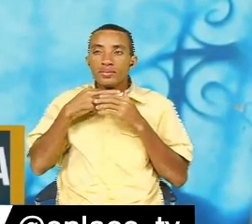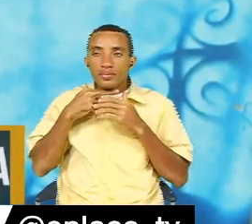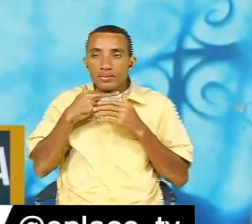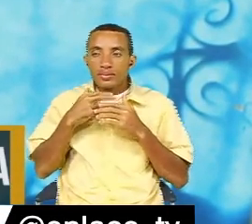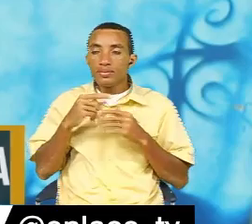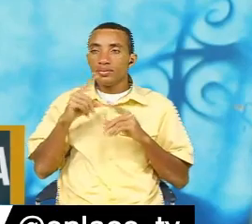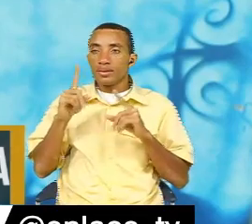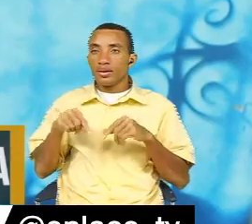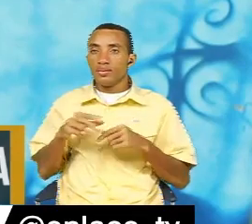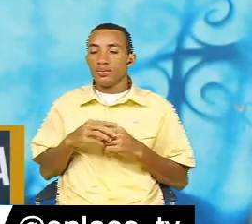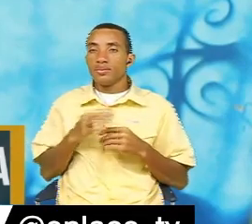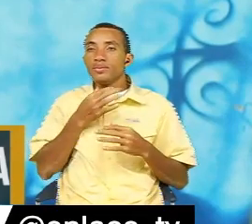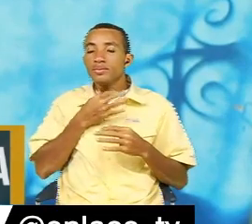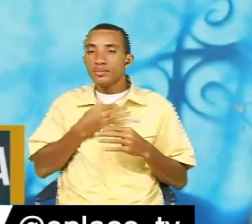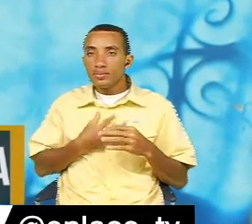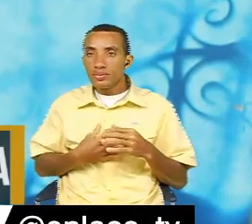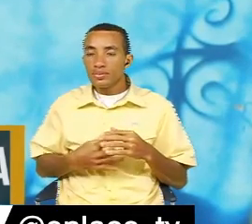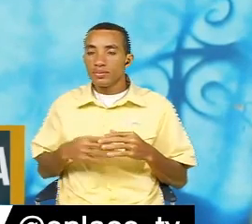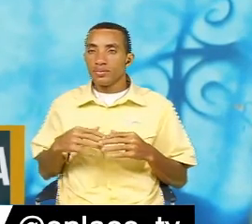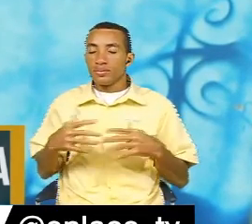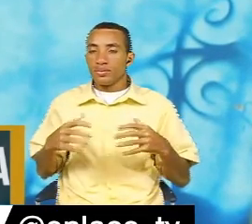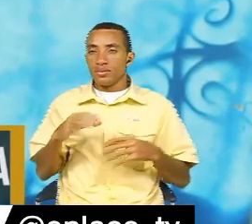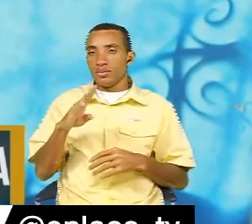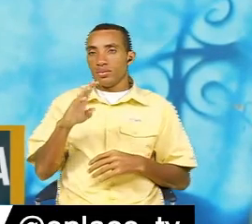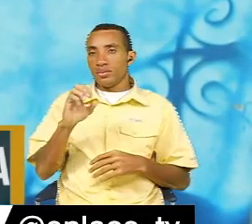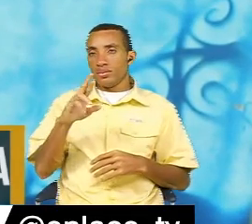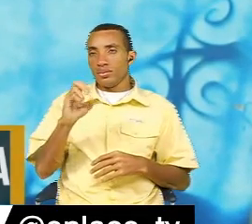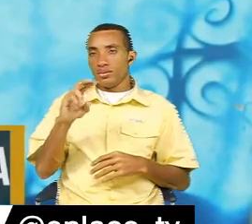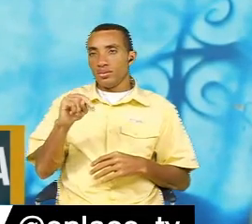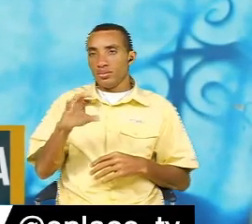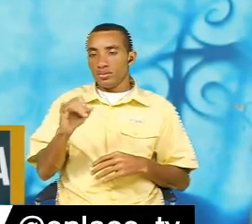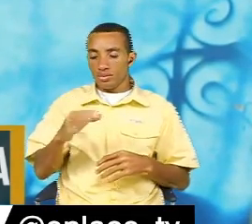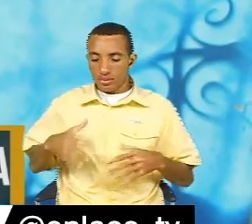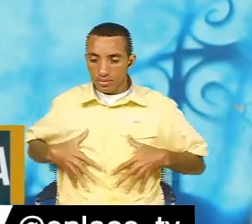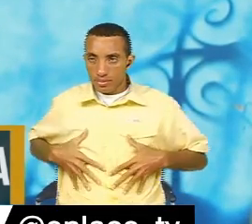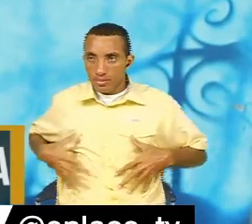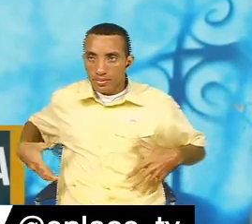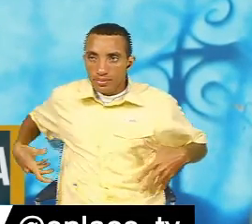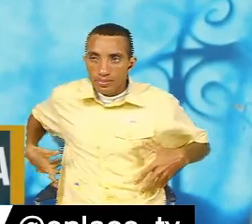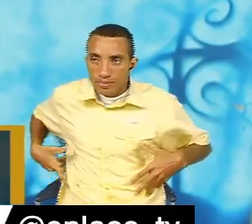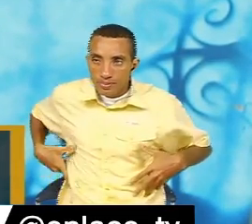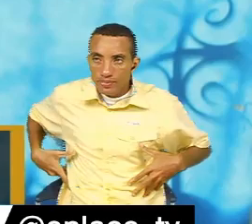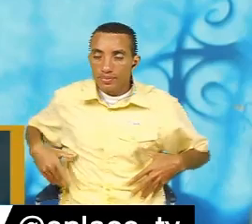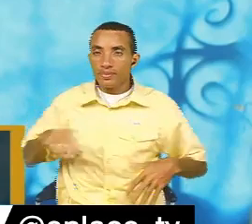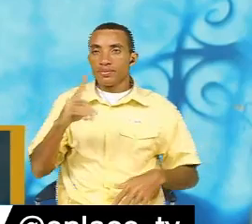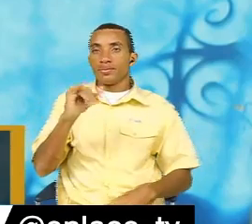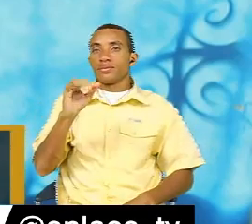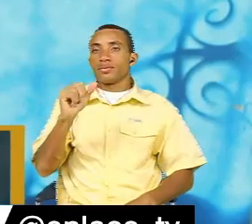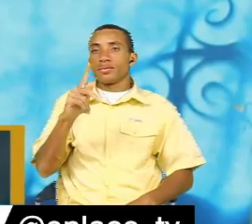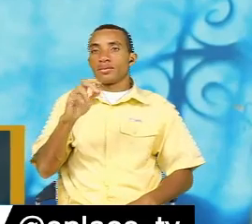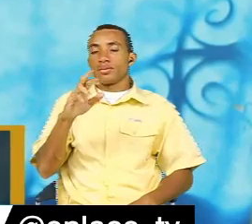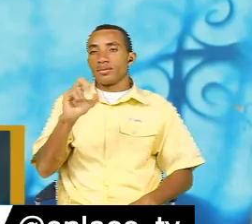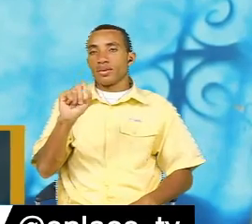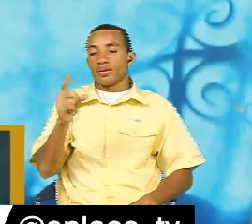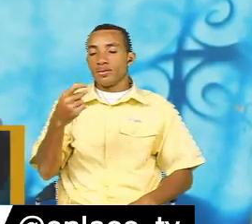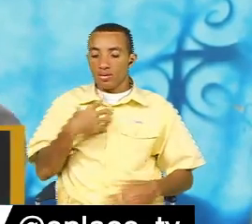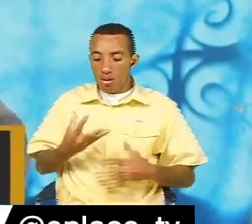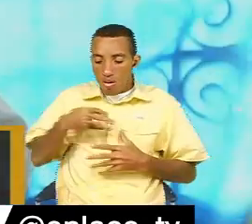la tráquea, los bronquios, los pulmones y el diafragma. Dentro de los pulmones se encuentran unos órganos